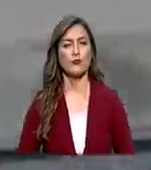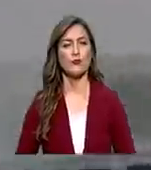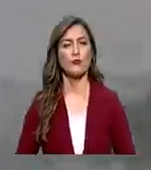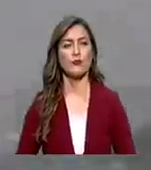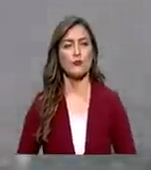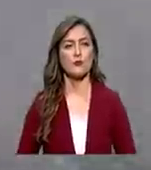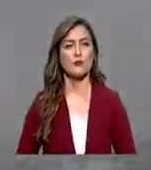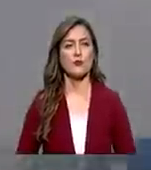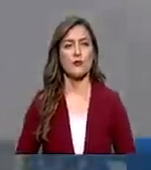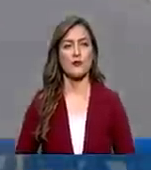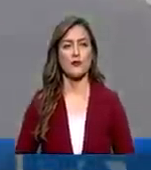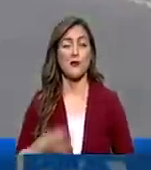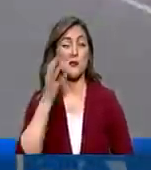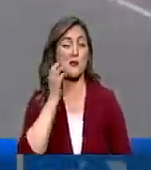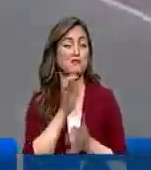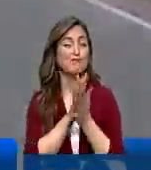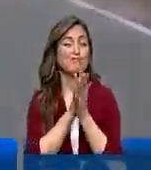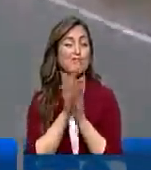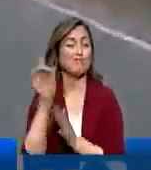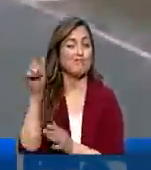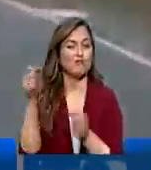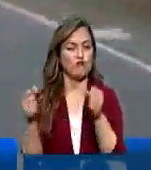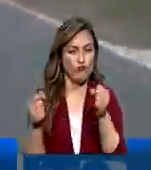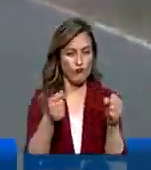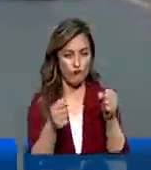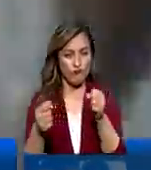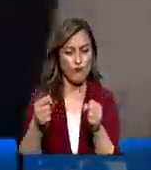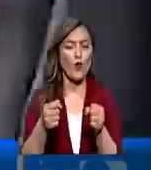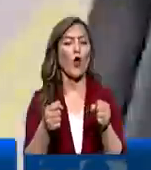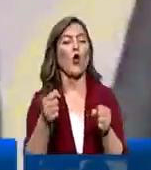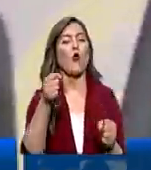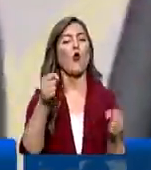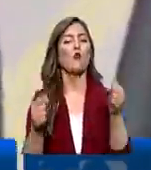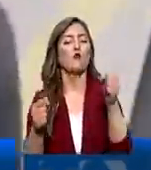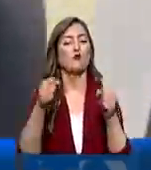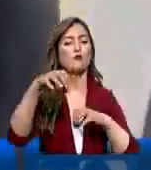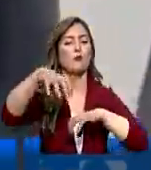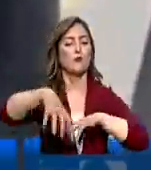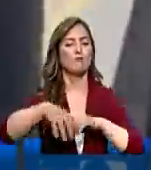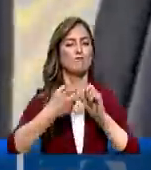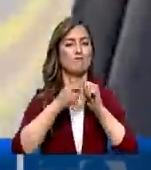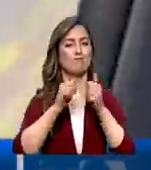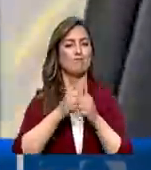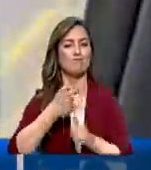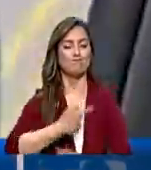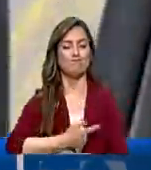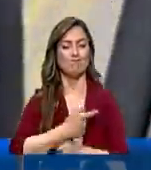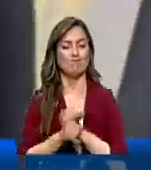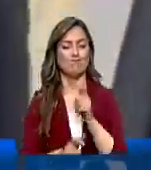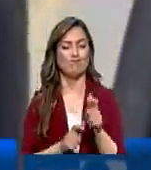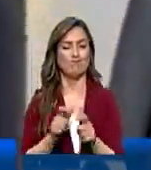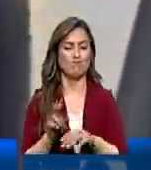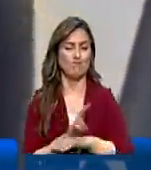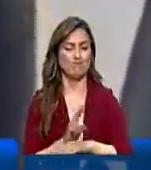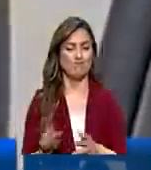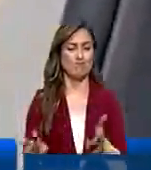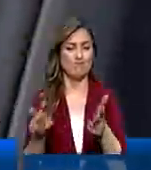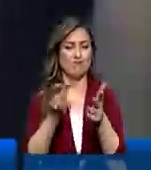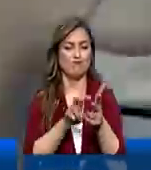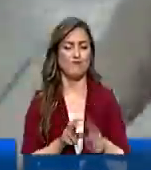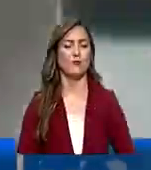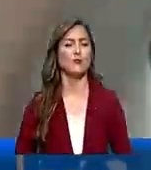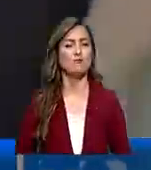La impericia por parte de algunos conductores de buses interprovinciales es un problema que sufren a diario los usuarios que utilizan este medio de transporte.